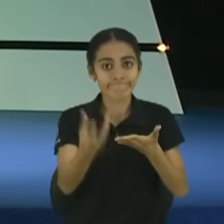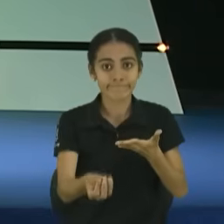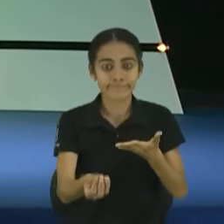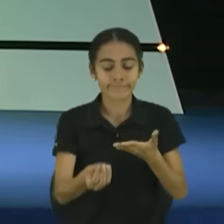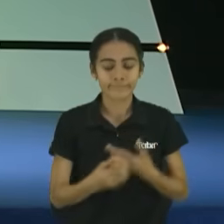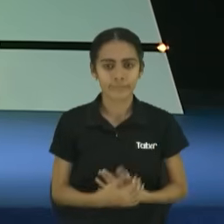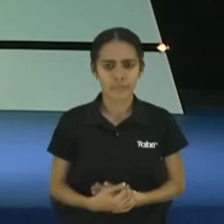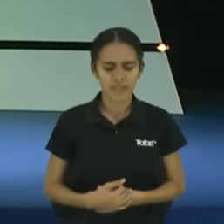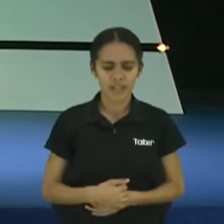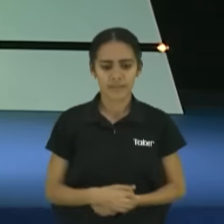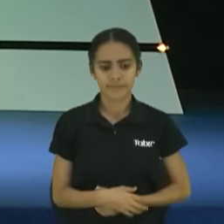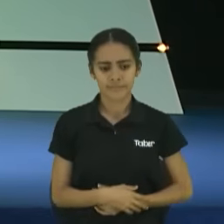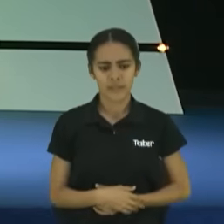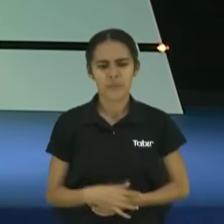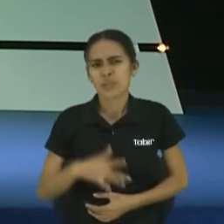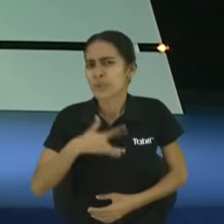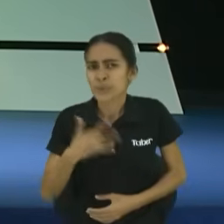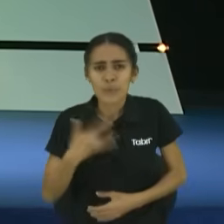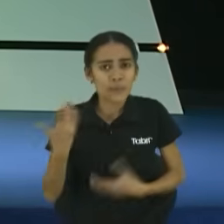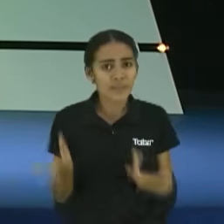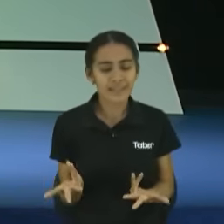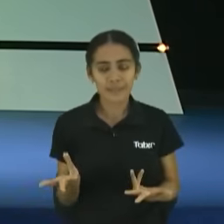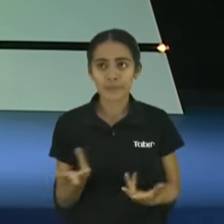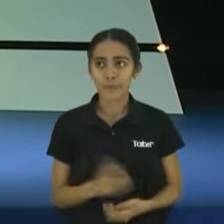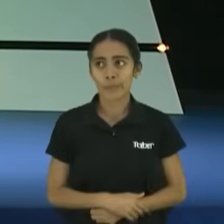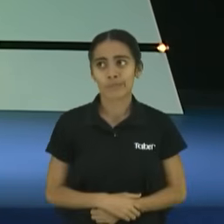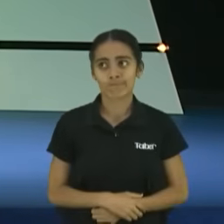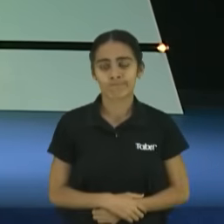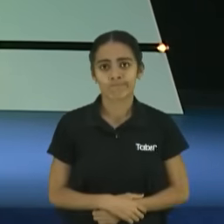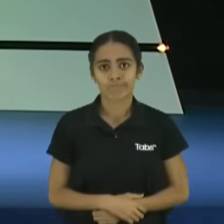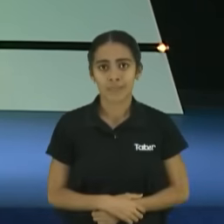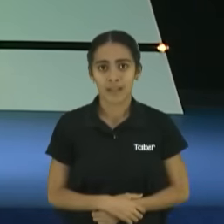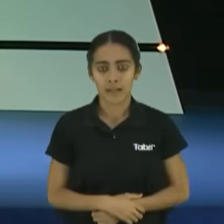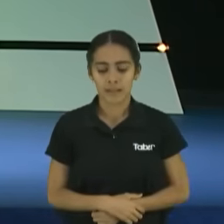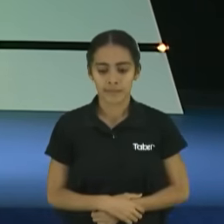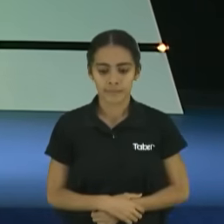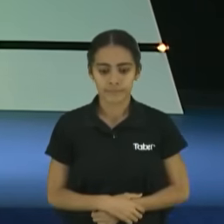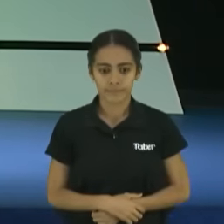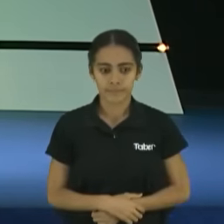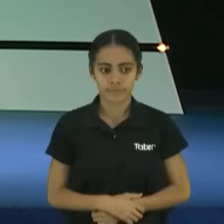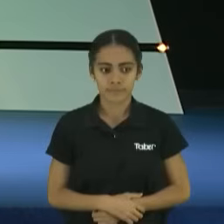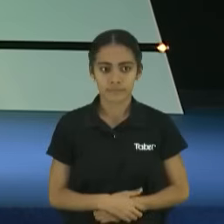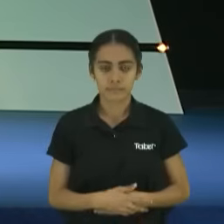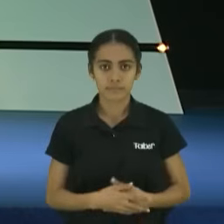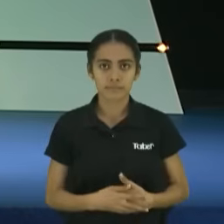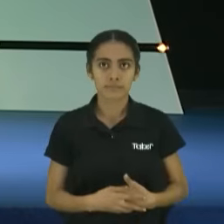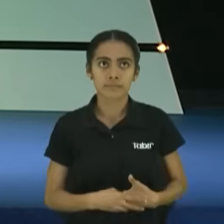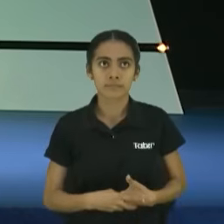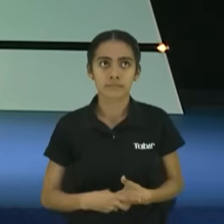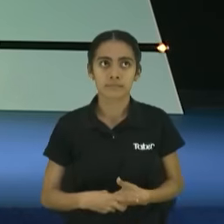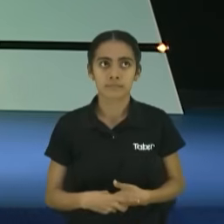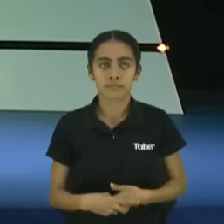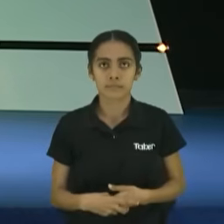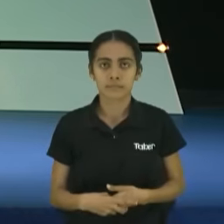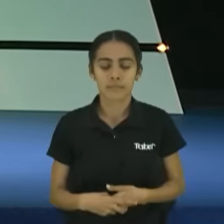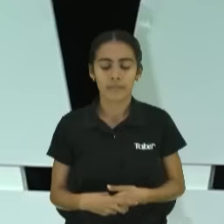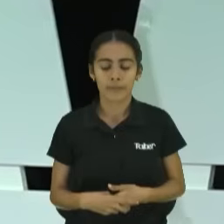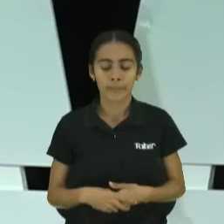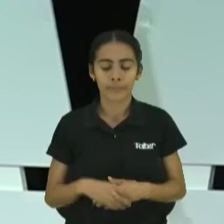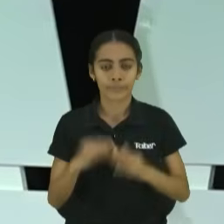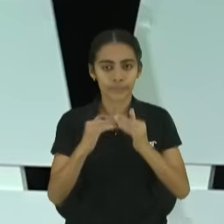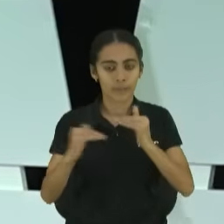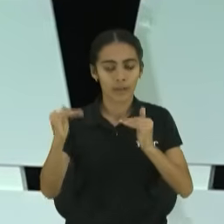fíjese que yo no lo siento, pastor. Vamos a ponerle. Vamos a escalafonar la